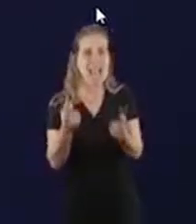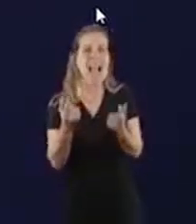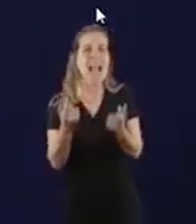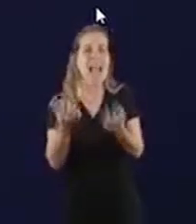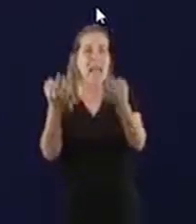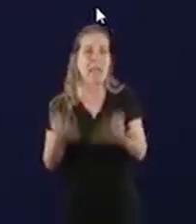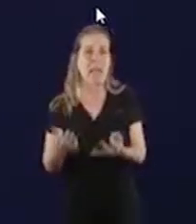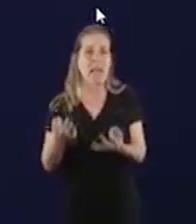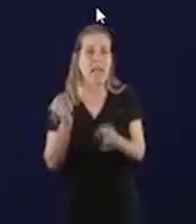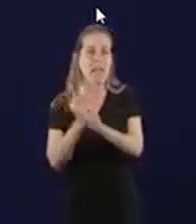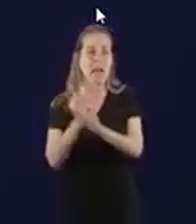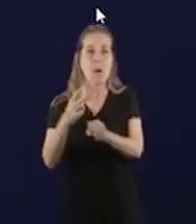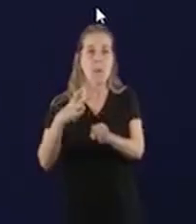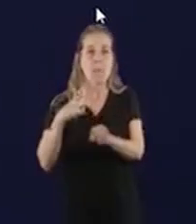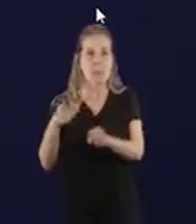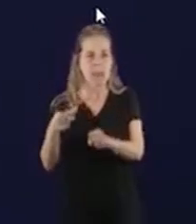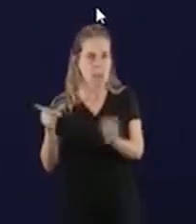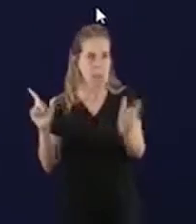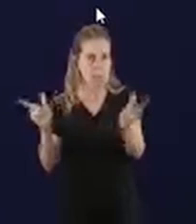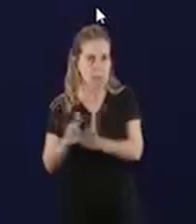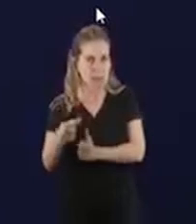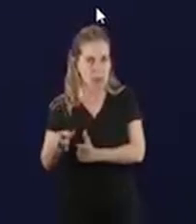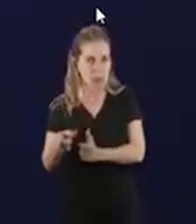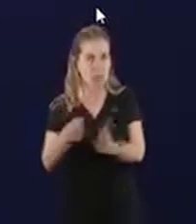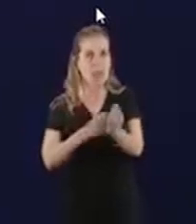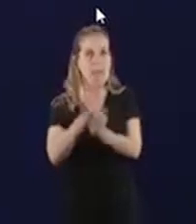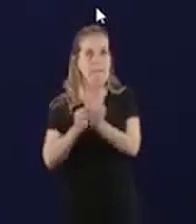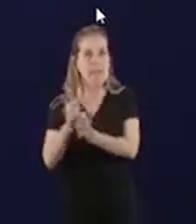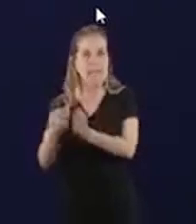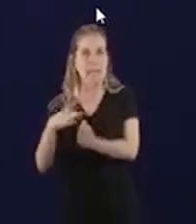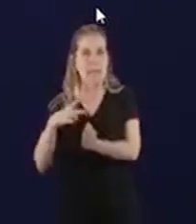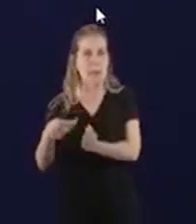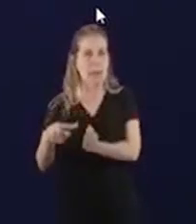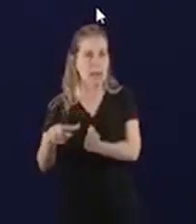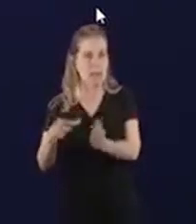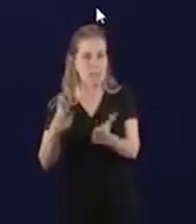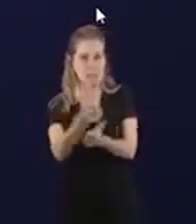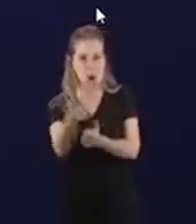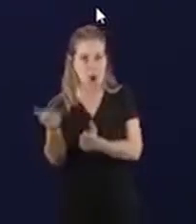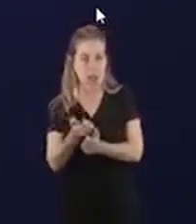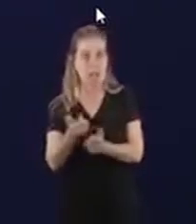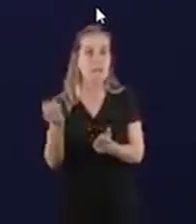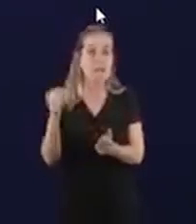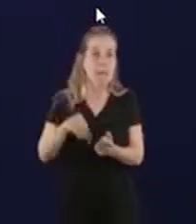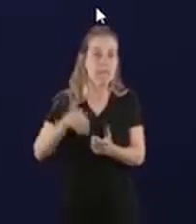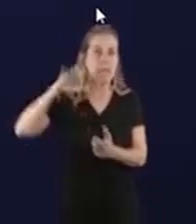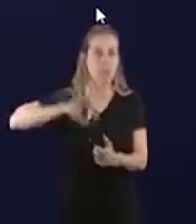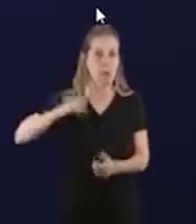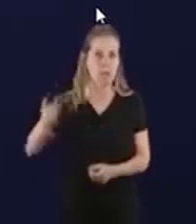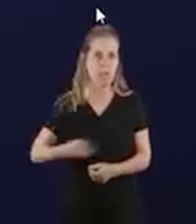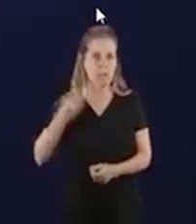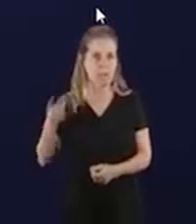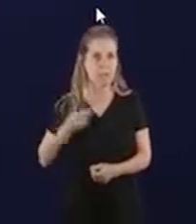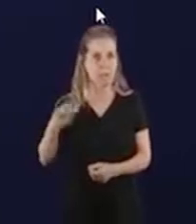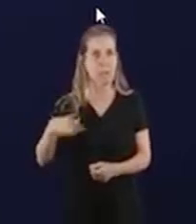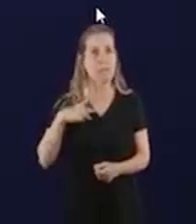son menos el número de empresas que contratan y eh donde además los salarios son los peores o de los peores